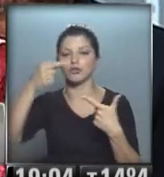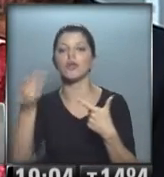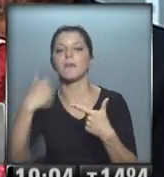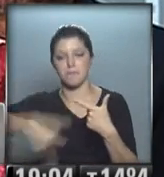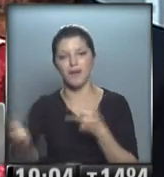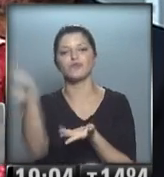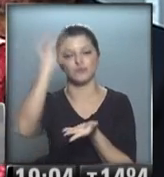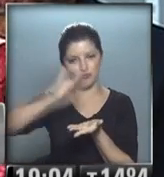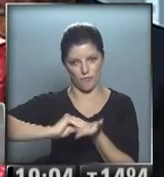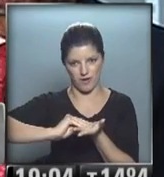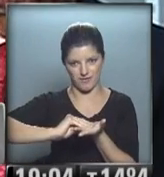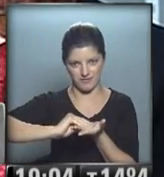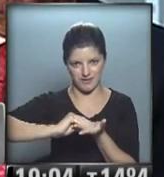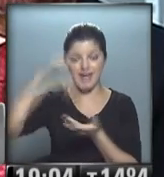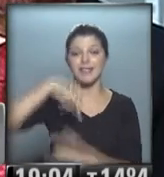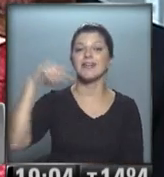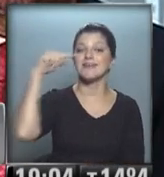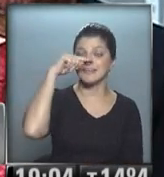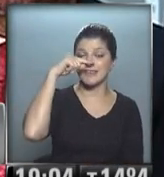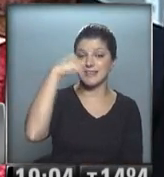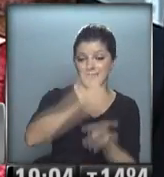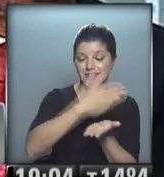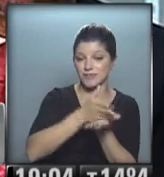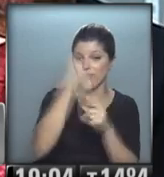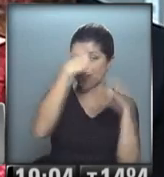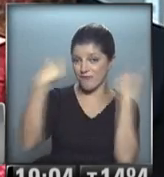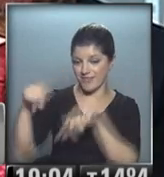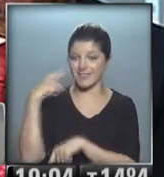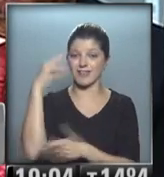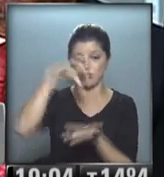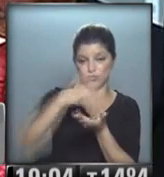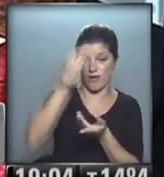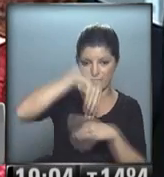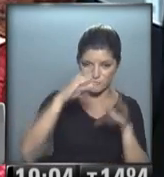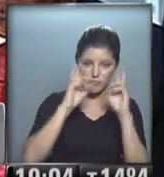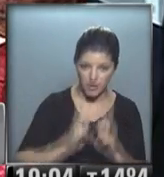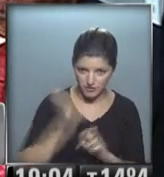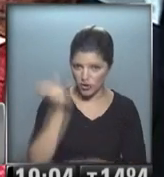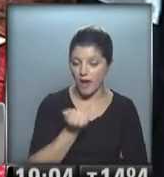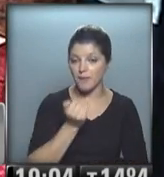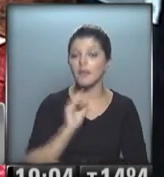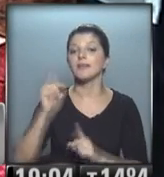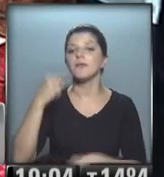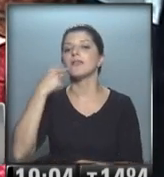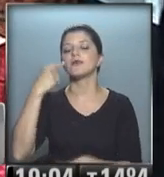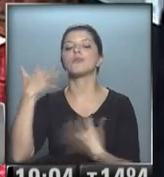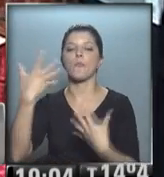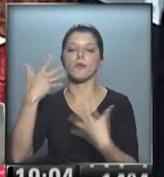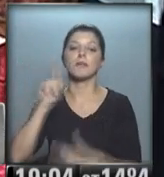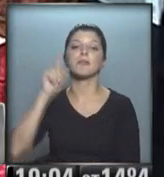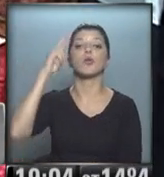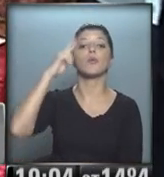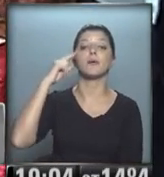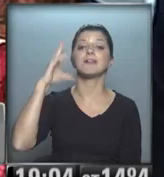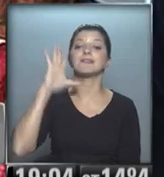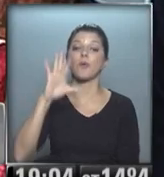ir incorporando en estas 7 líneas investigativas que llega al instituto. Reconocer a su fundador desde el año 57,